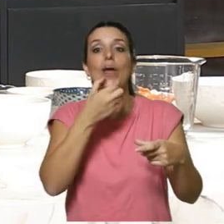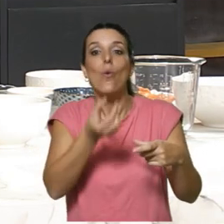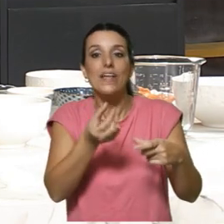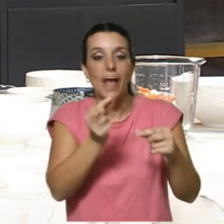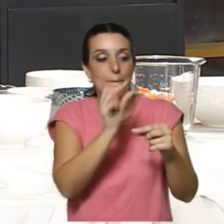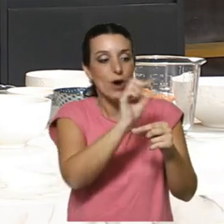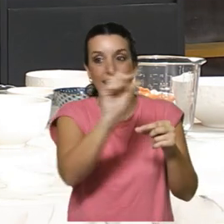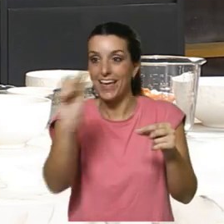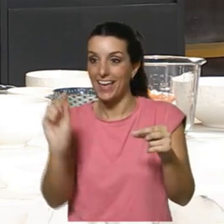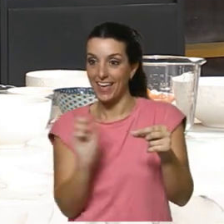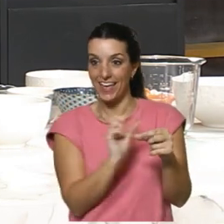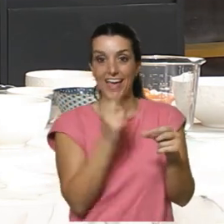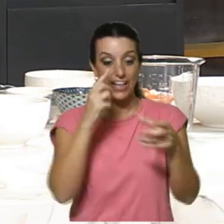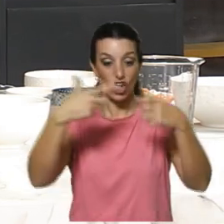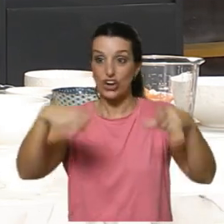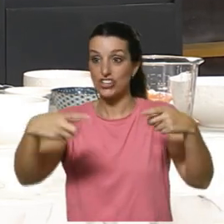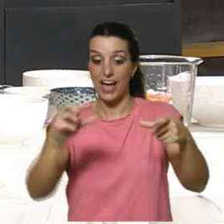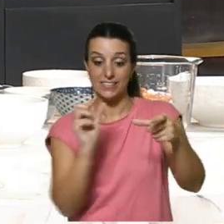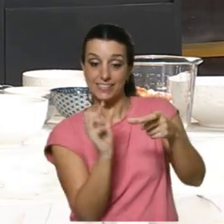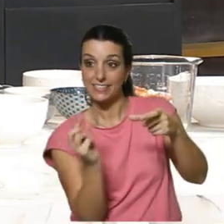tiqui, alrededor. Sí. Solo ahí.